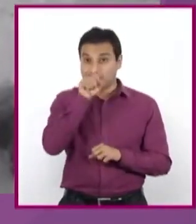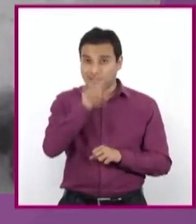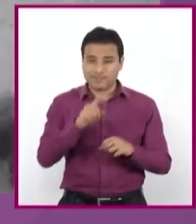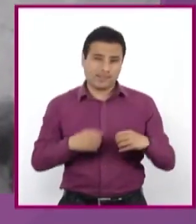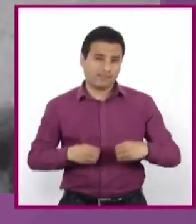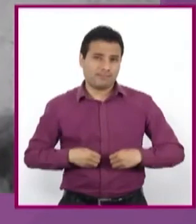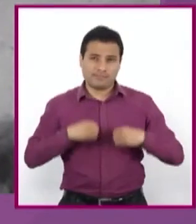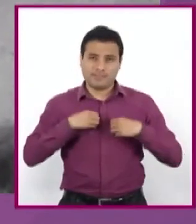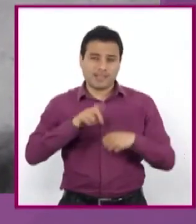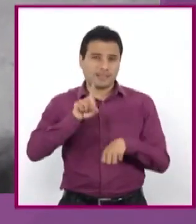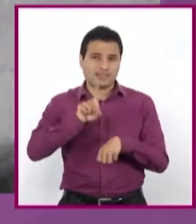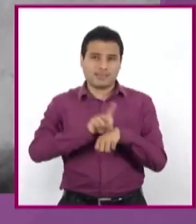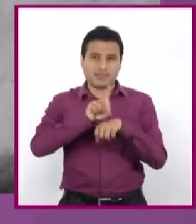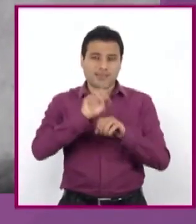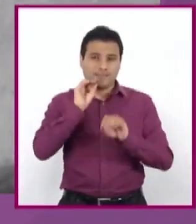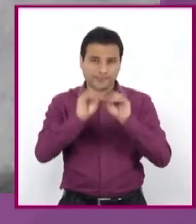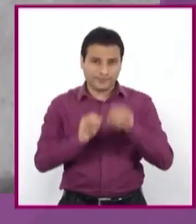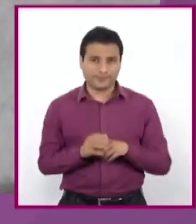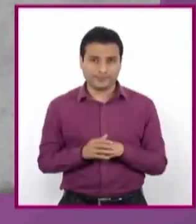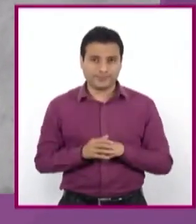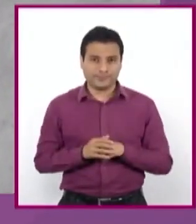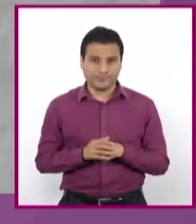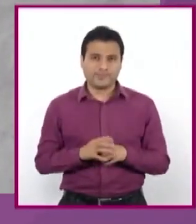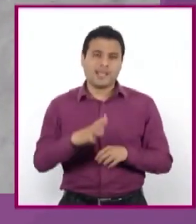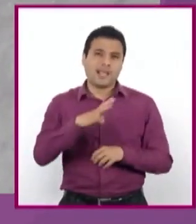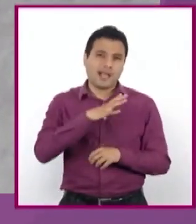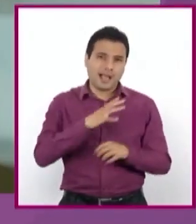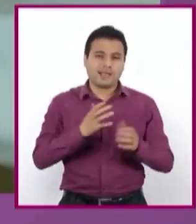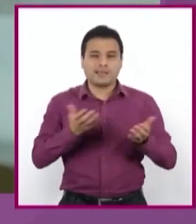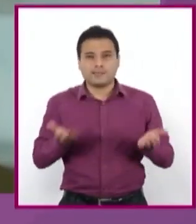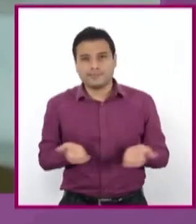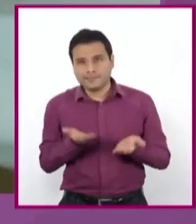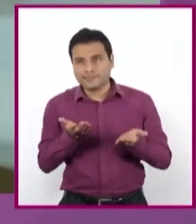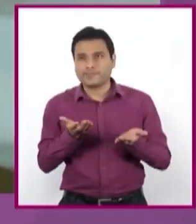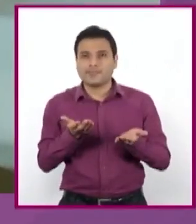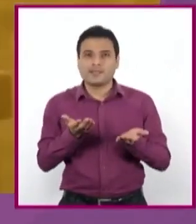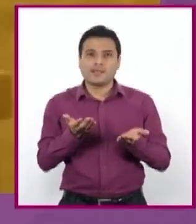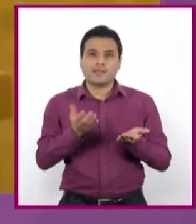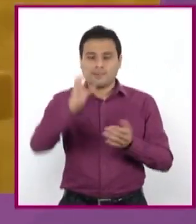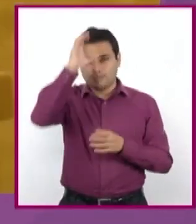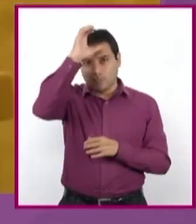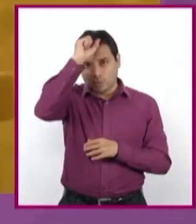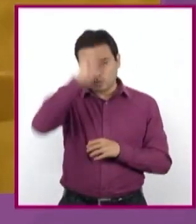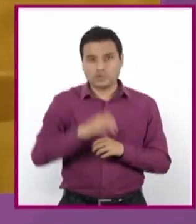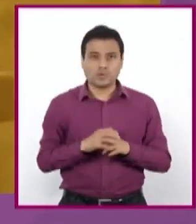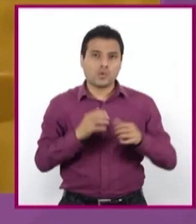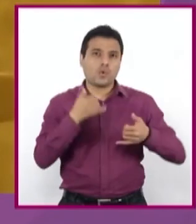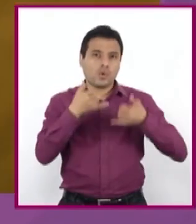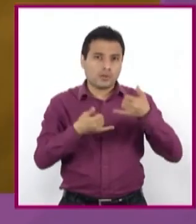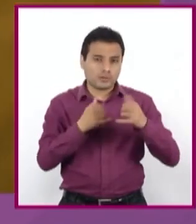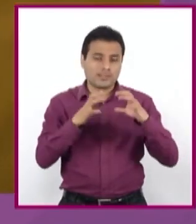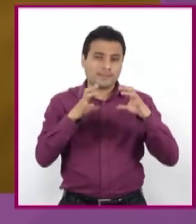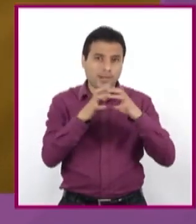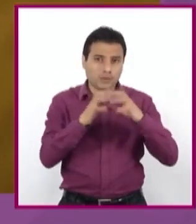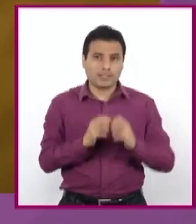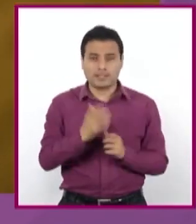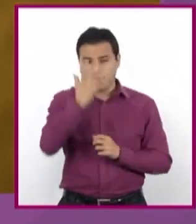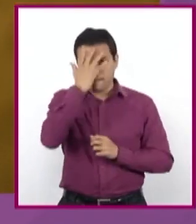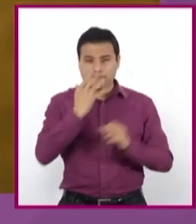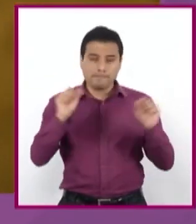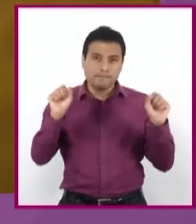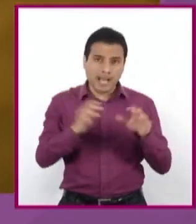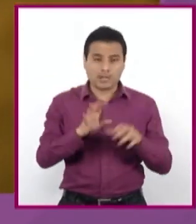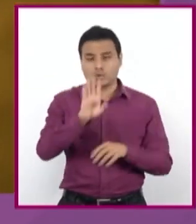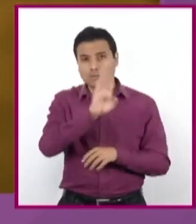puesto que las piezas representan danzantes, bufones, acróbatas, jugadores de pelota, magos o